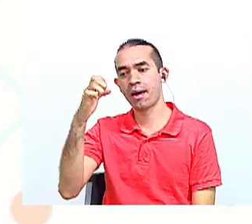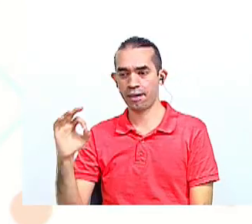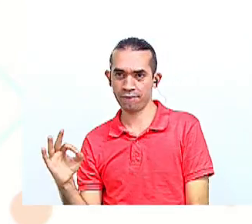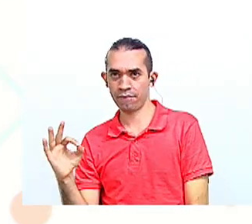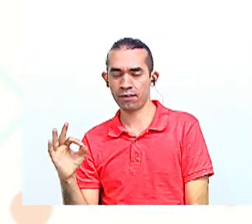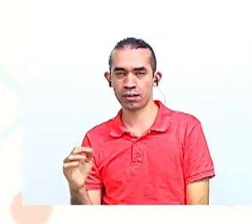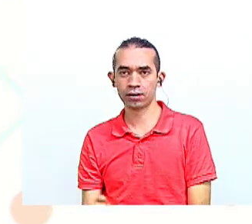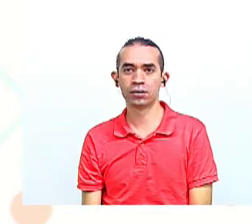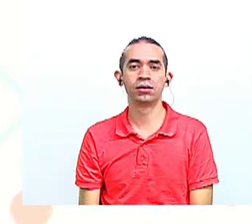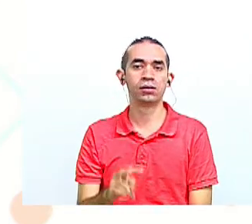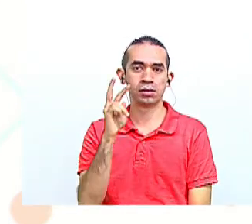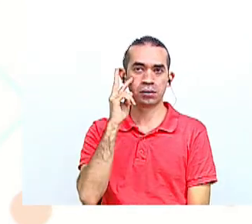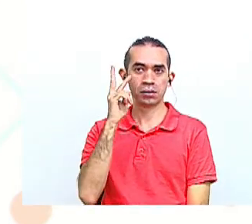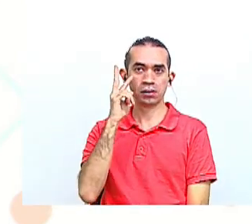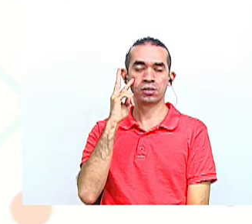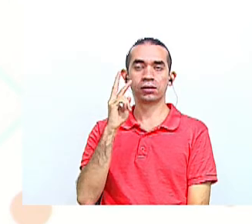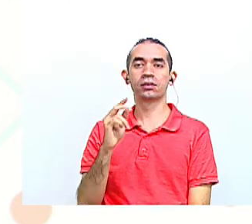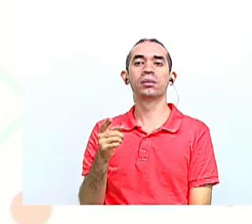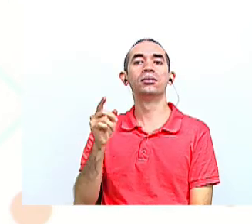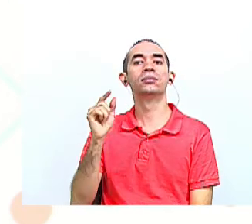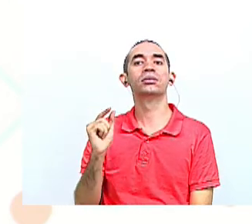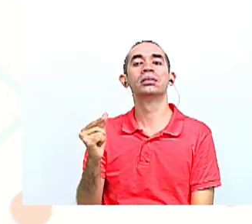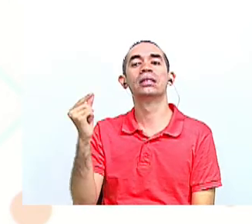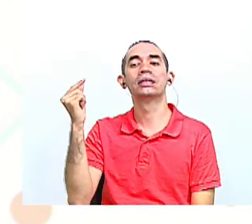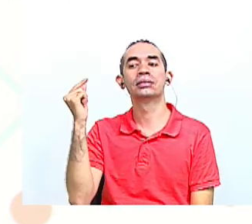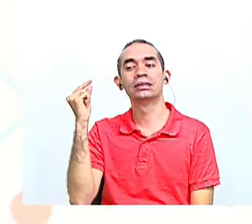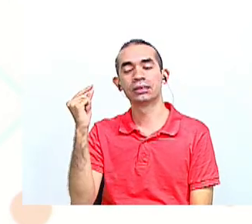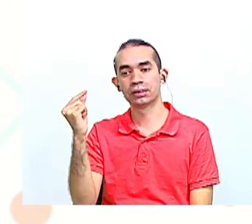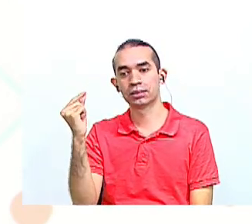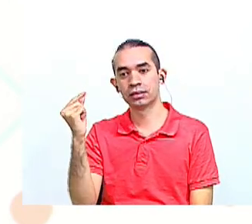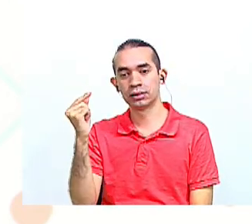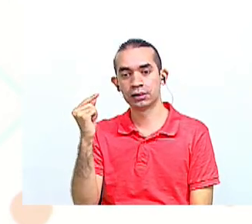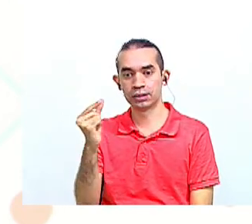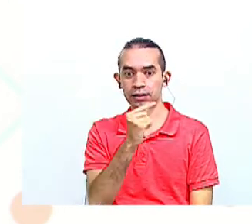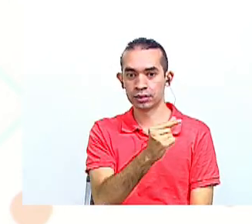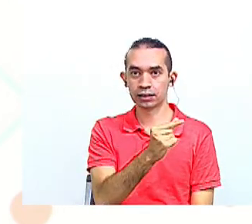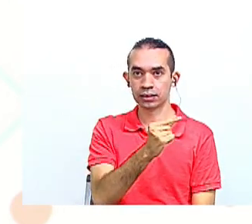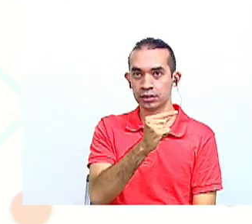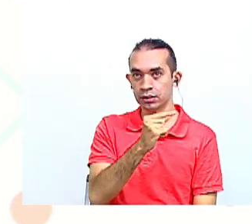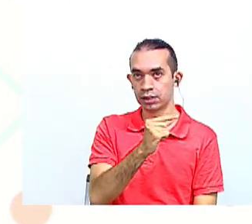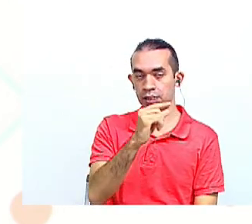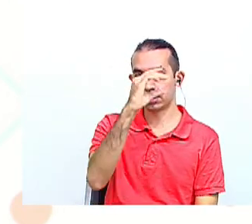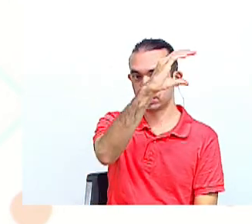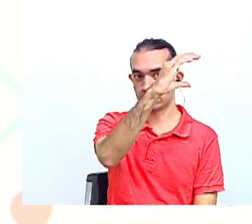Resulta que el segmento GC es congruente con el segmento FD